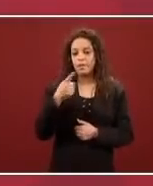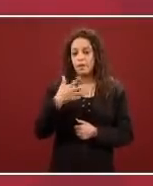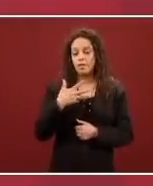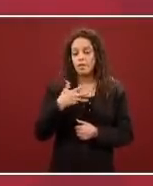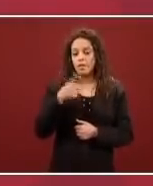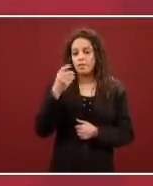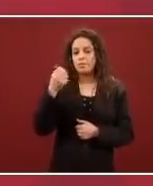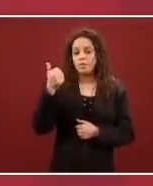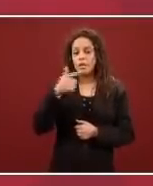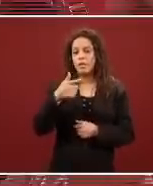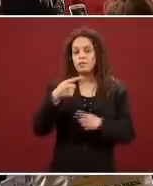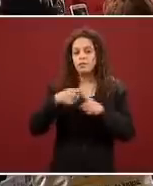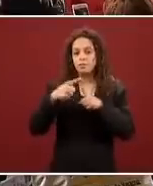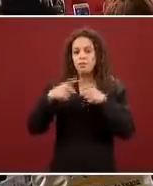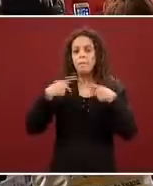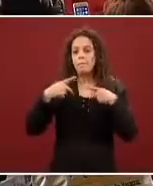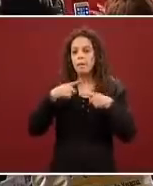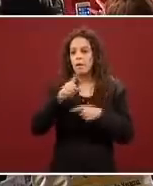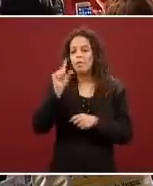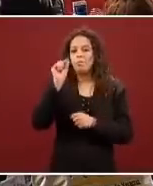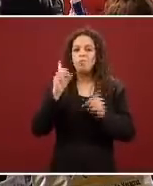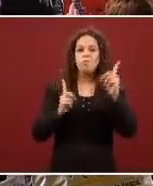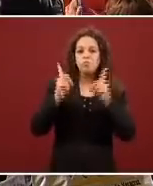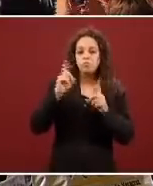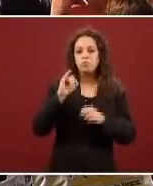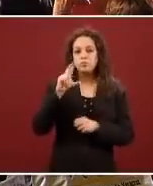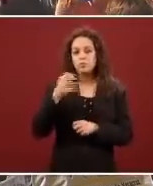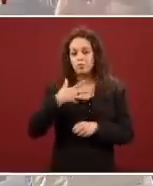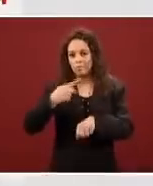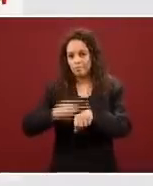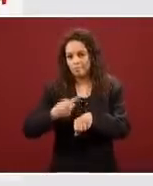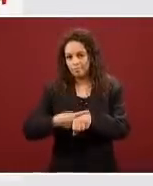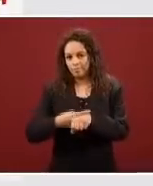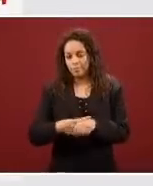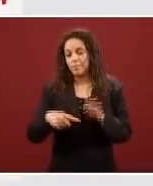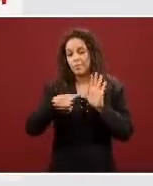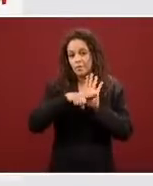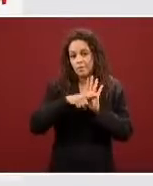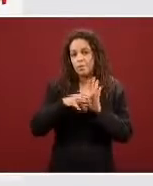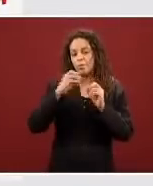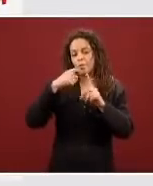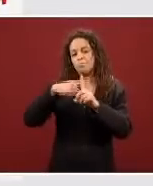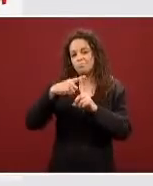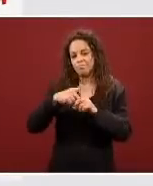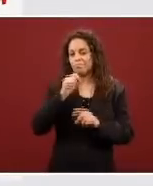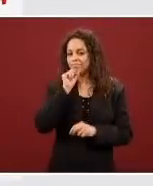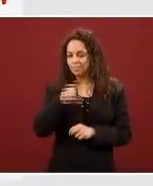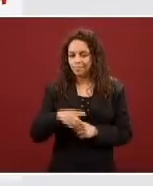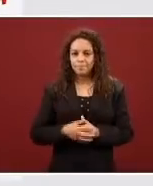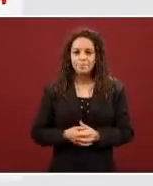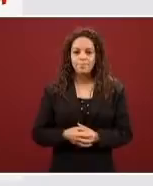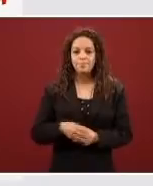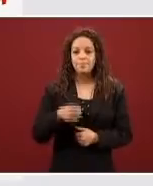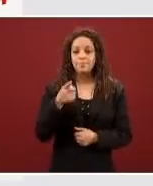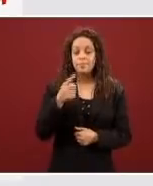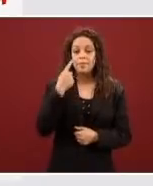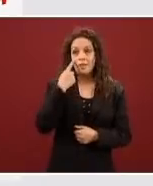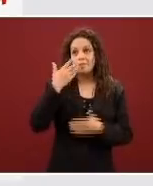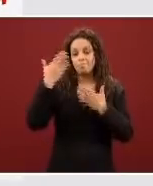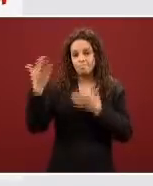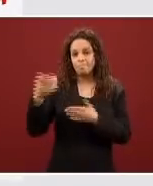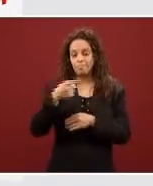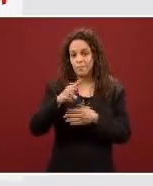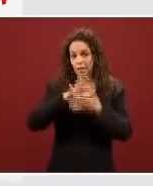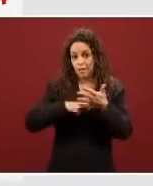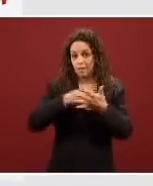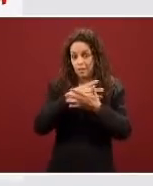momento podremos encontrar tanto casos negativos como positivos en este punto. Nuestra tabla lamentablemente también ya